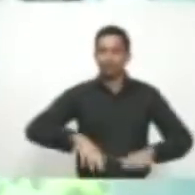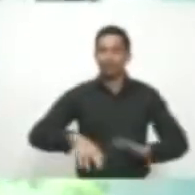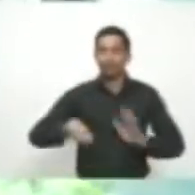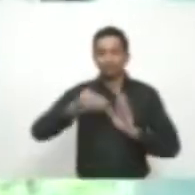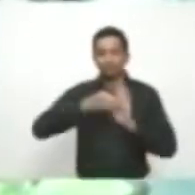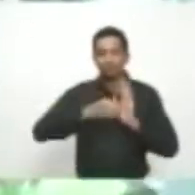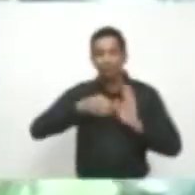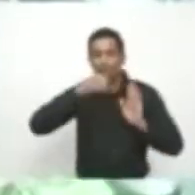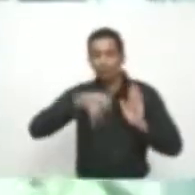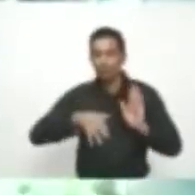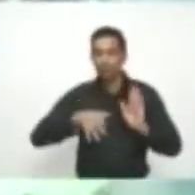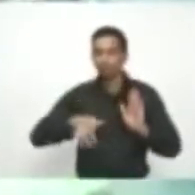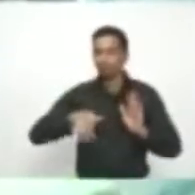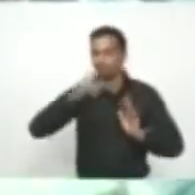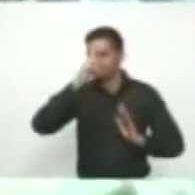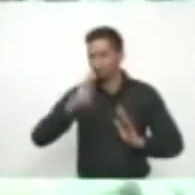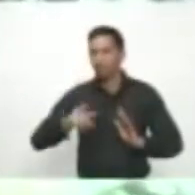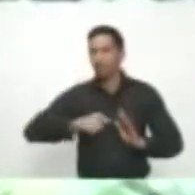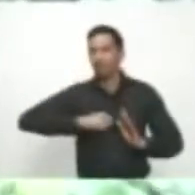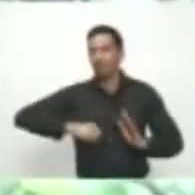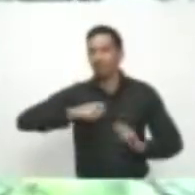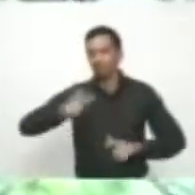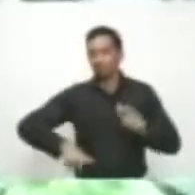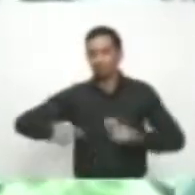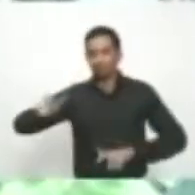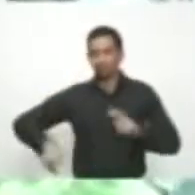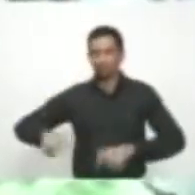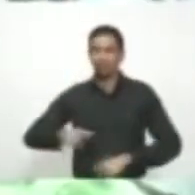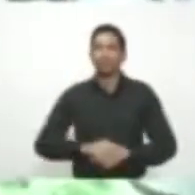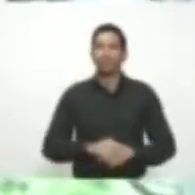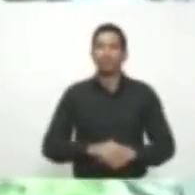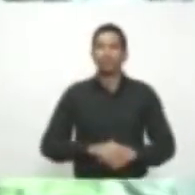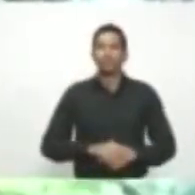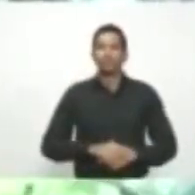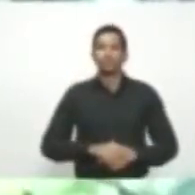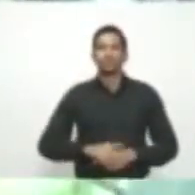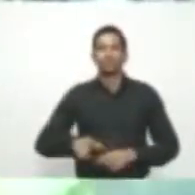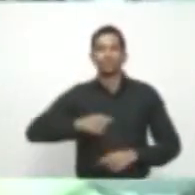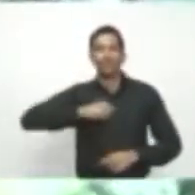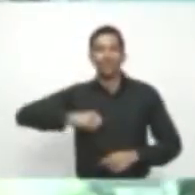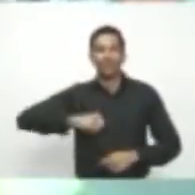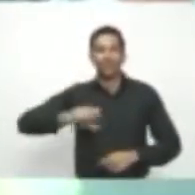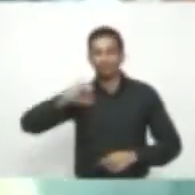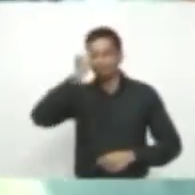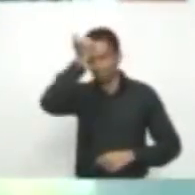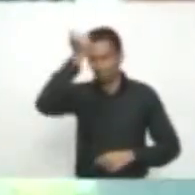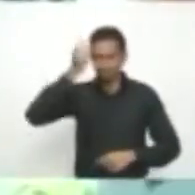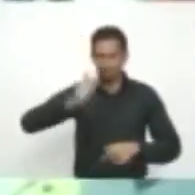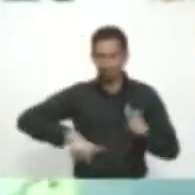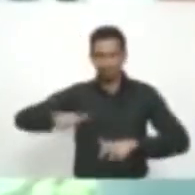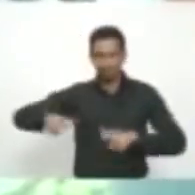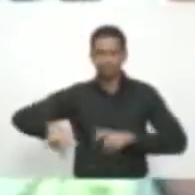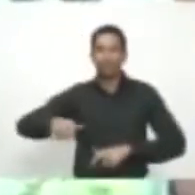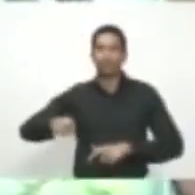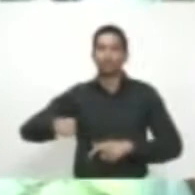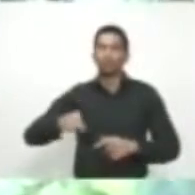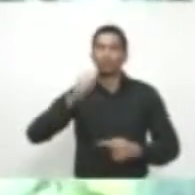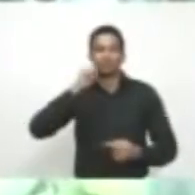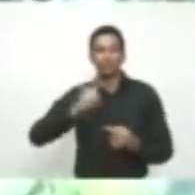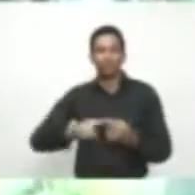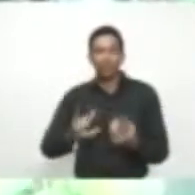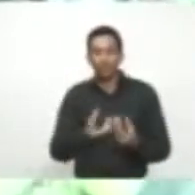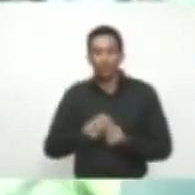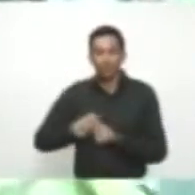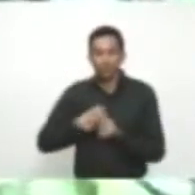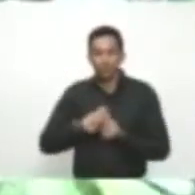derechos fundamentales. Entonces pensemos que solamente se origina por derecho fundamental al trabajo en oposición de un interés colectivo que es el espacio